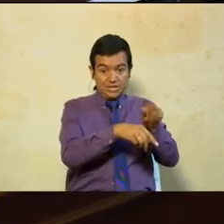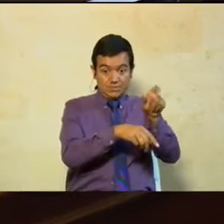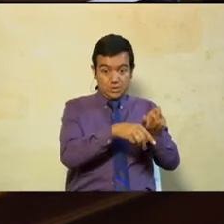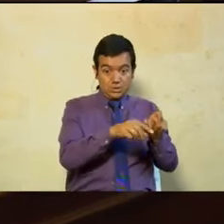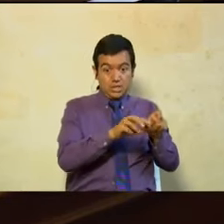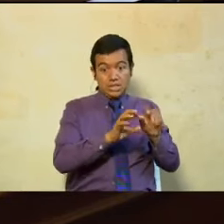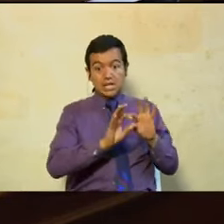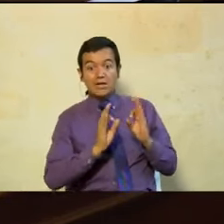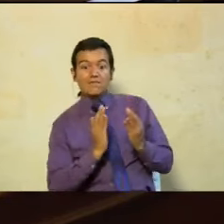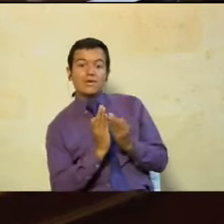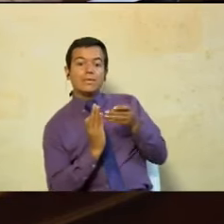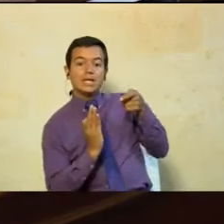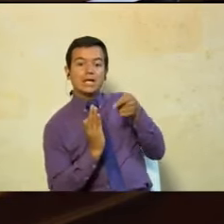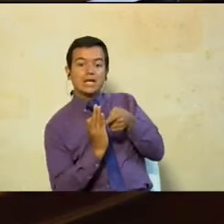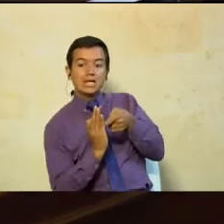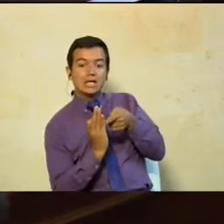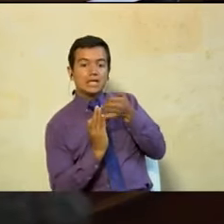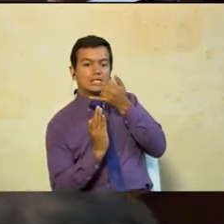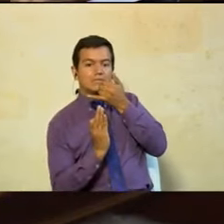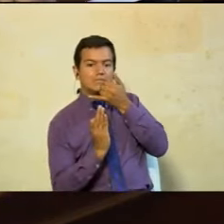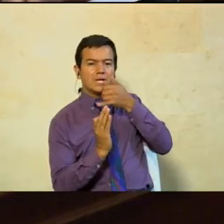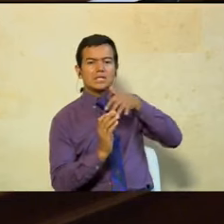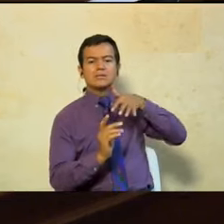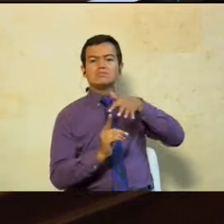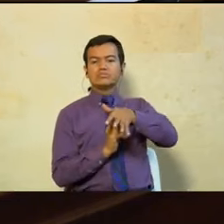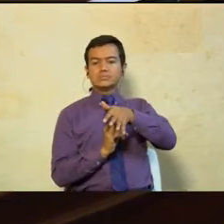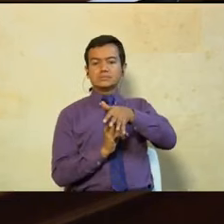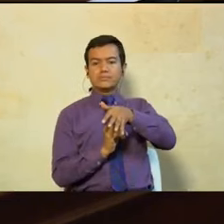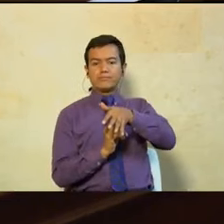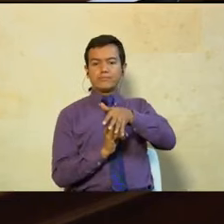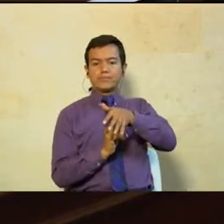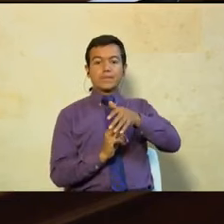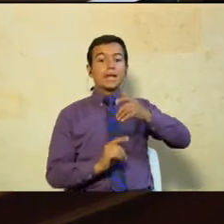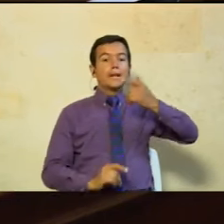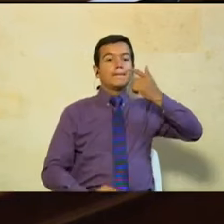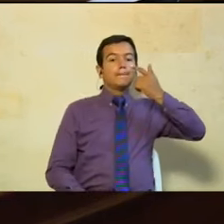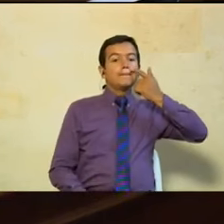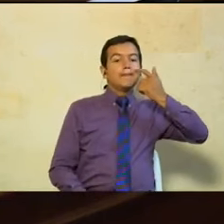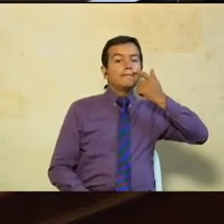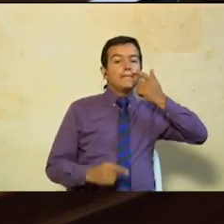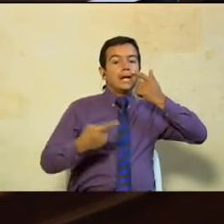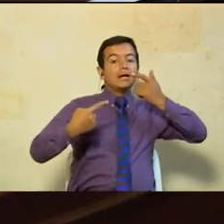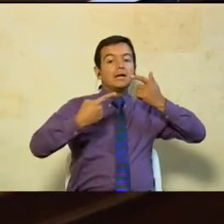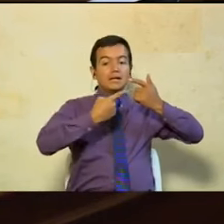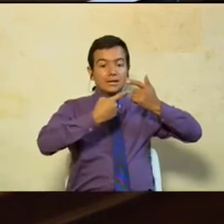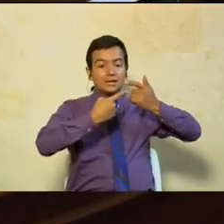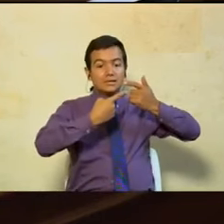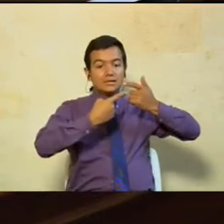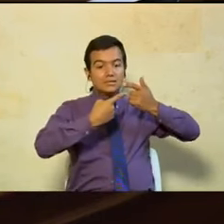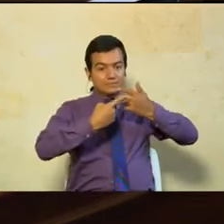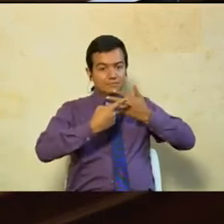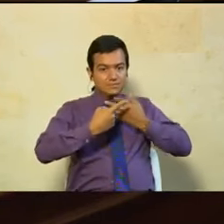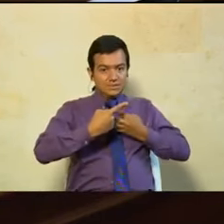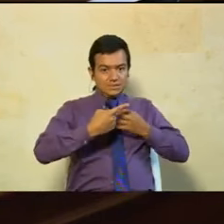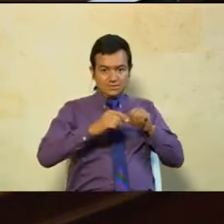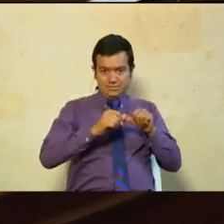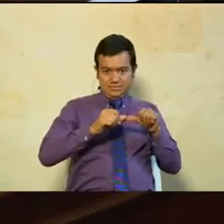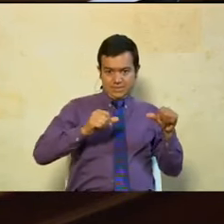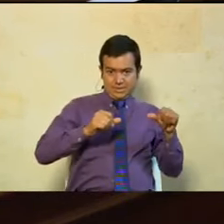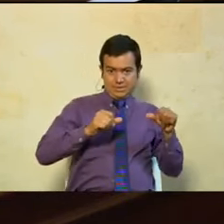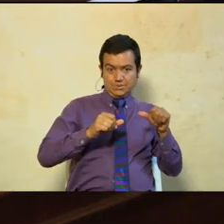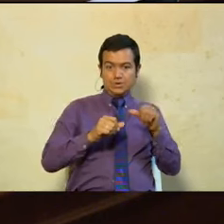3 cu años su padre doctor Romero le doy el apellido no le doy